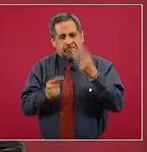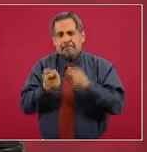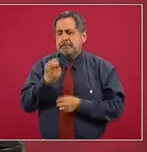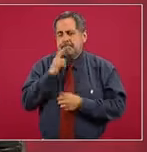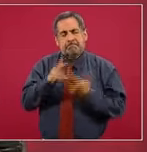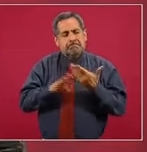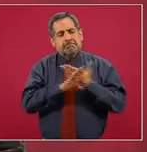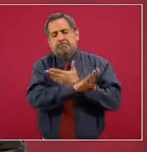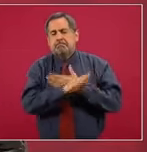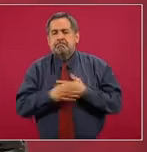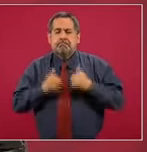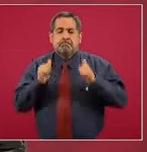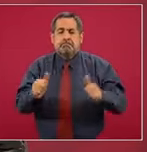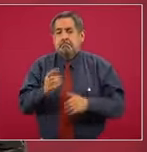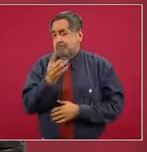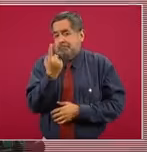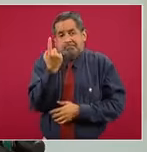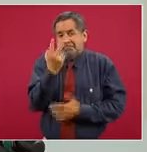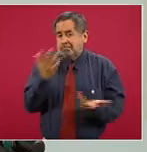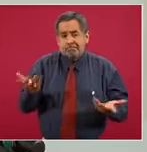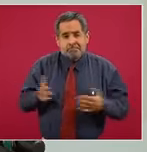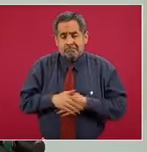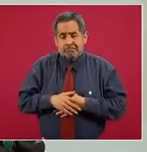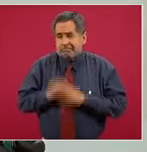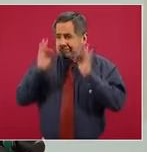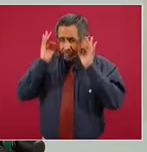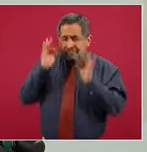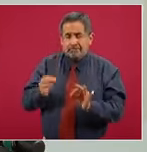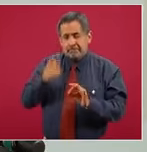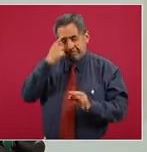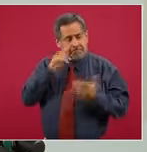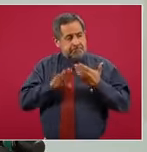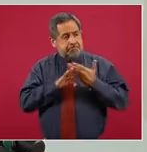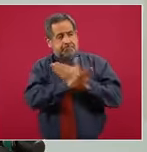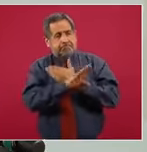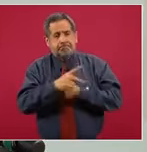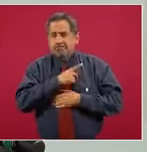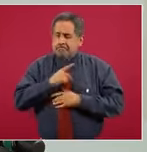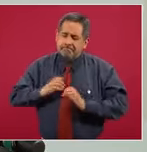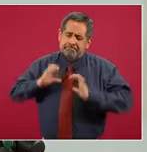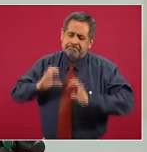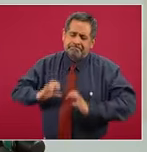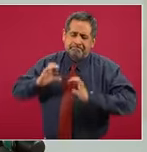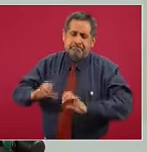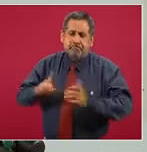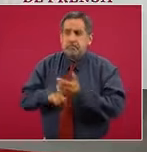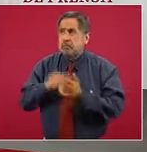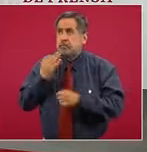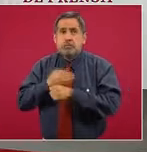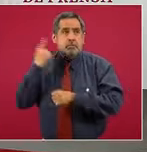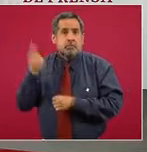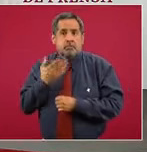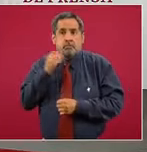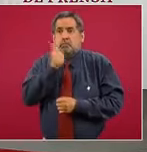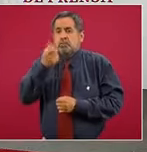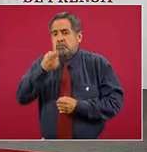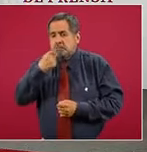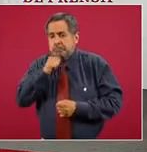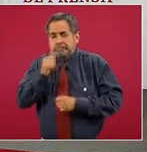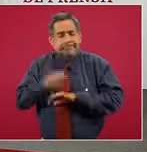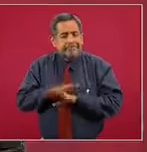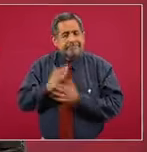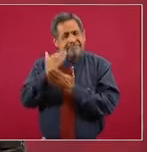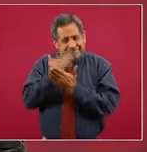medida y son el único tratamiento y medida preventiva que tenemos al momento para disminuir